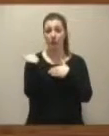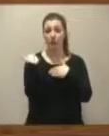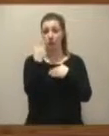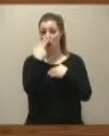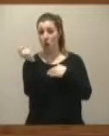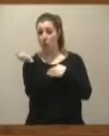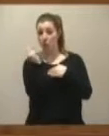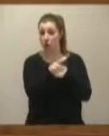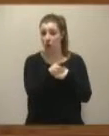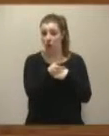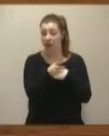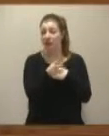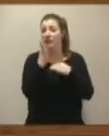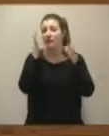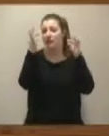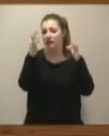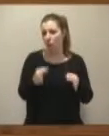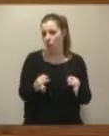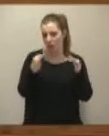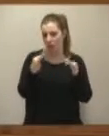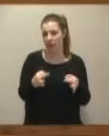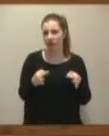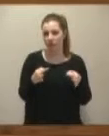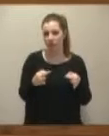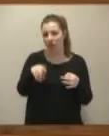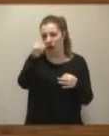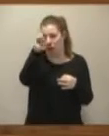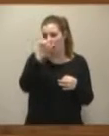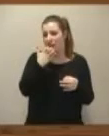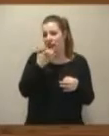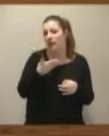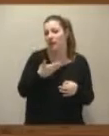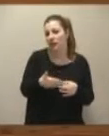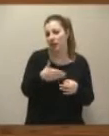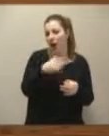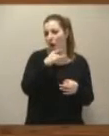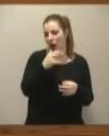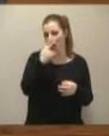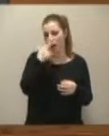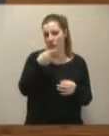y seguramente, no sé si les seguirán importando un bledo ahora,